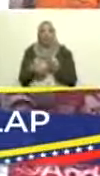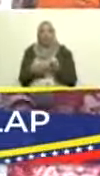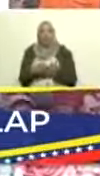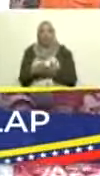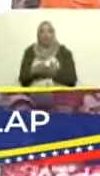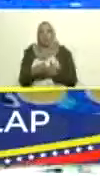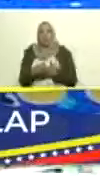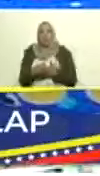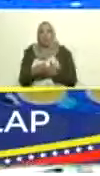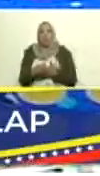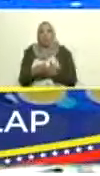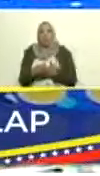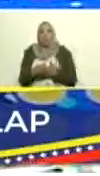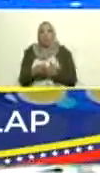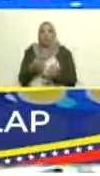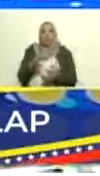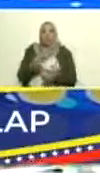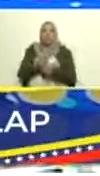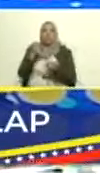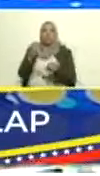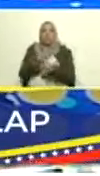Como me mostró una muchacha allá afuera,